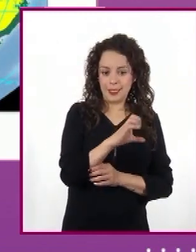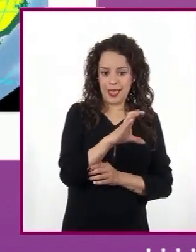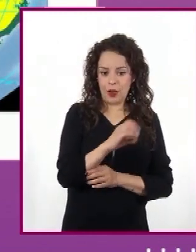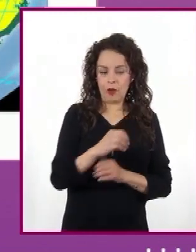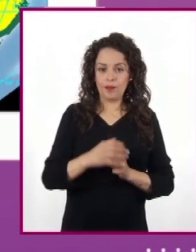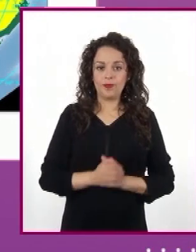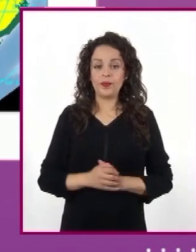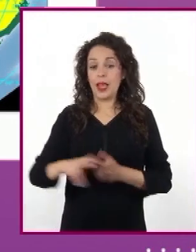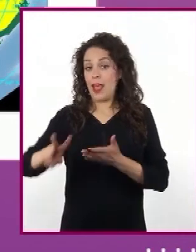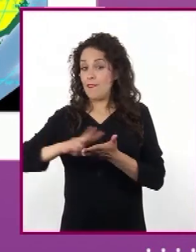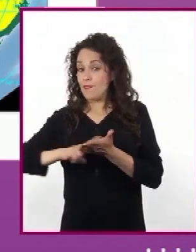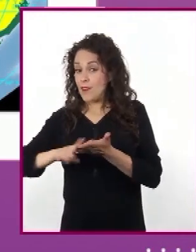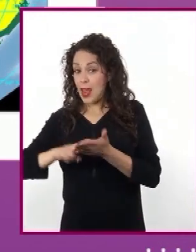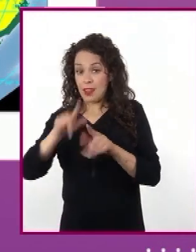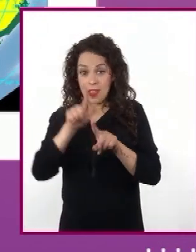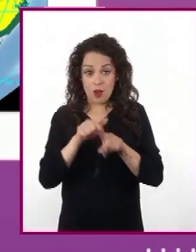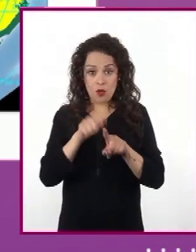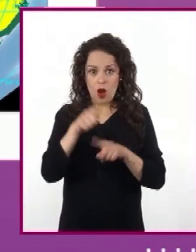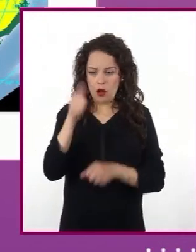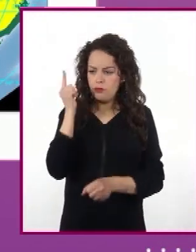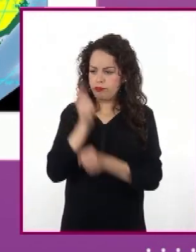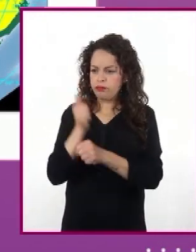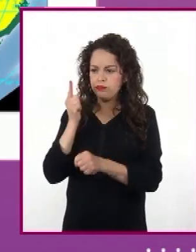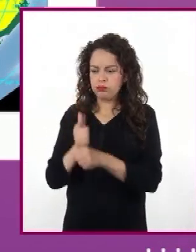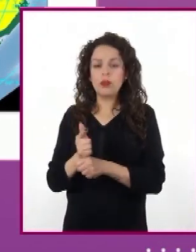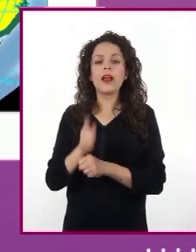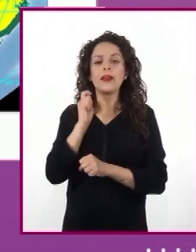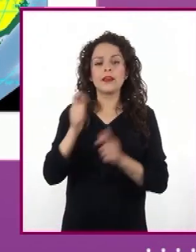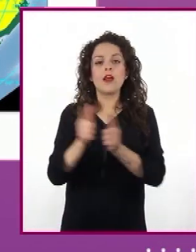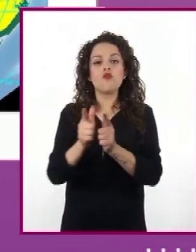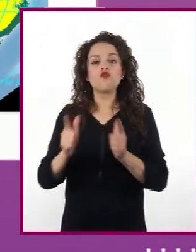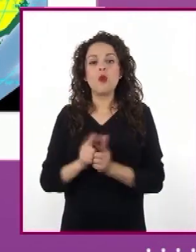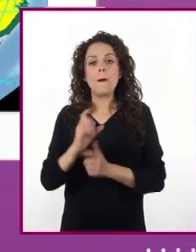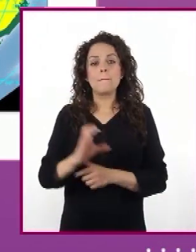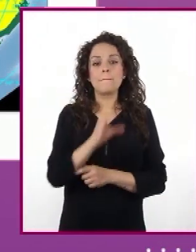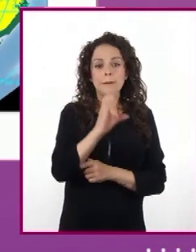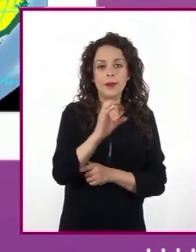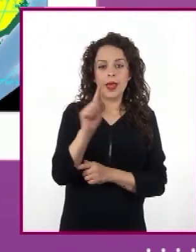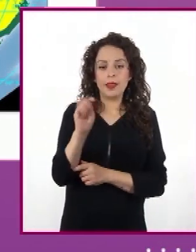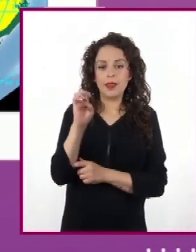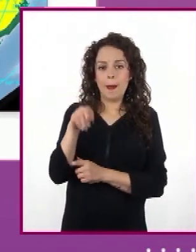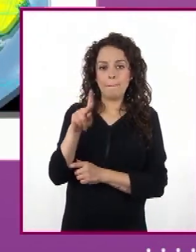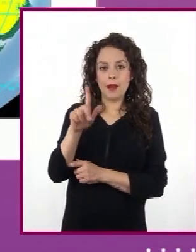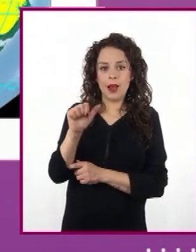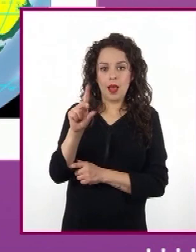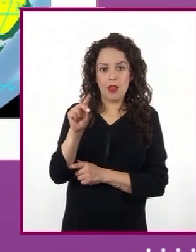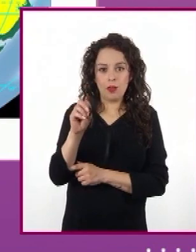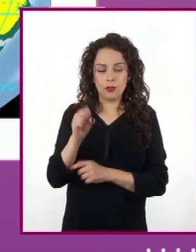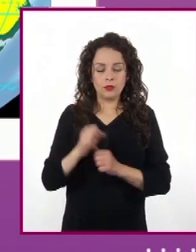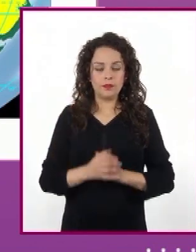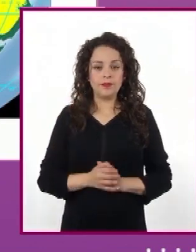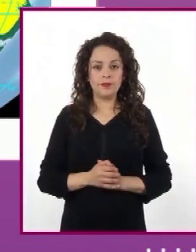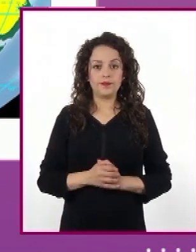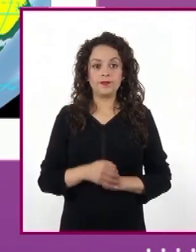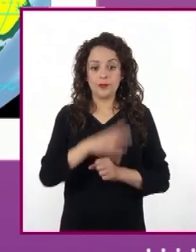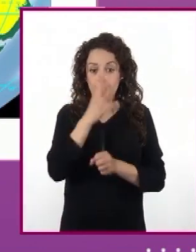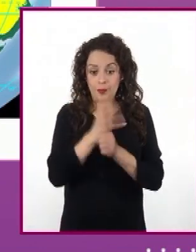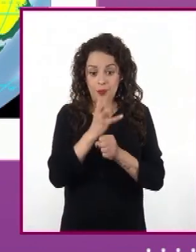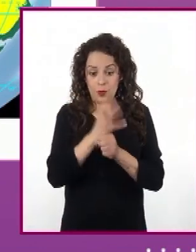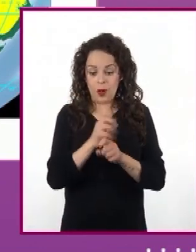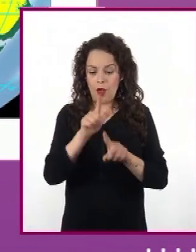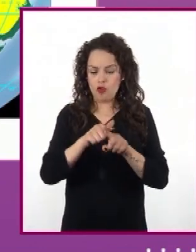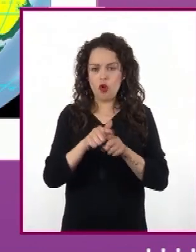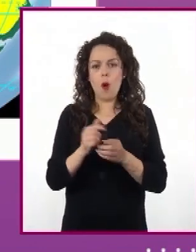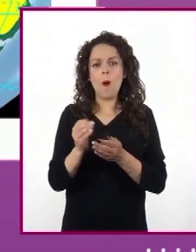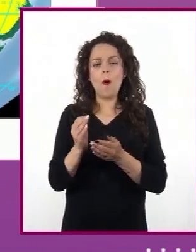Con color verde identifiquen los climas del grupo C, templados. 4. Con color morado